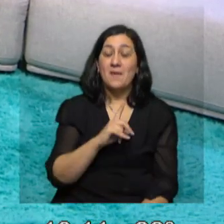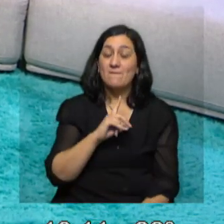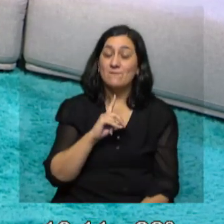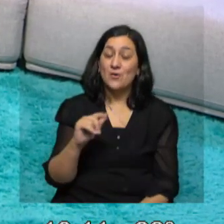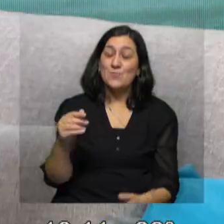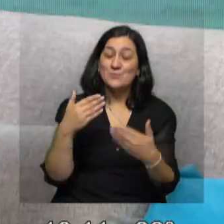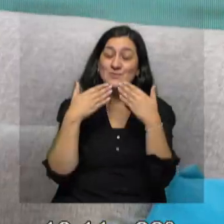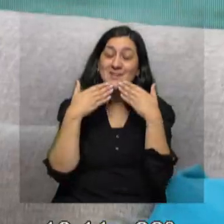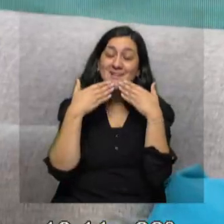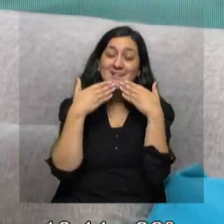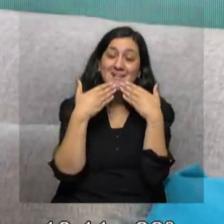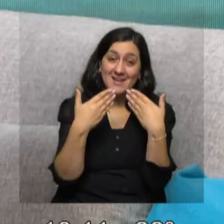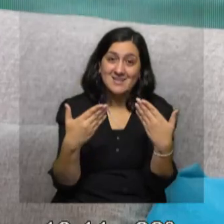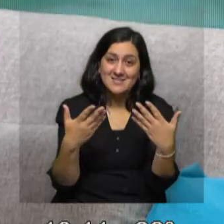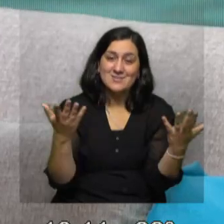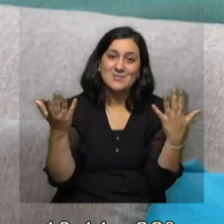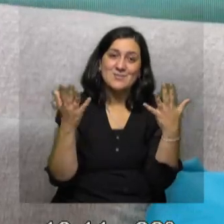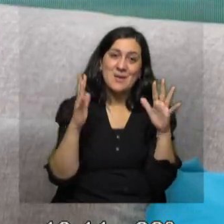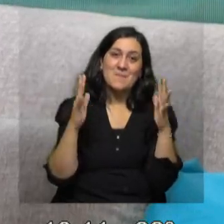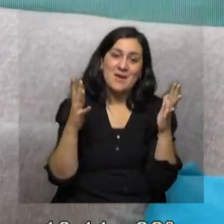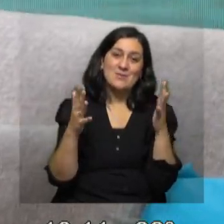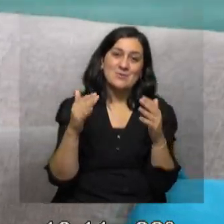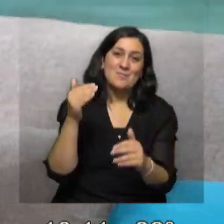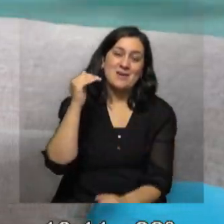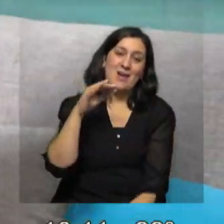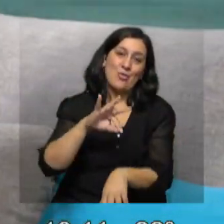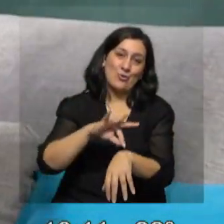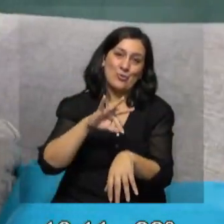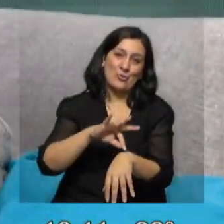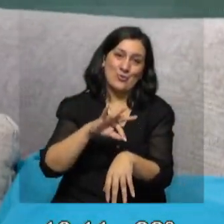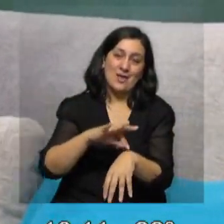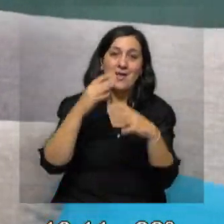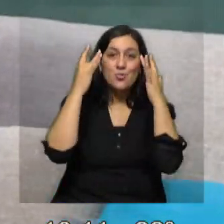voy, gracias. Un aplauso para la doctora. Sí, gracias por enseñarnos.